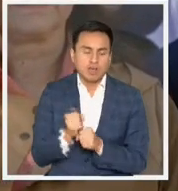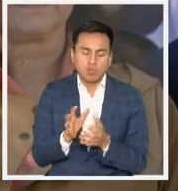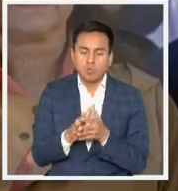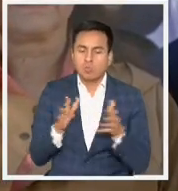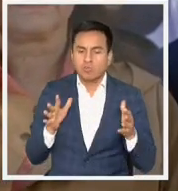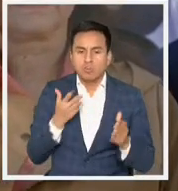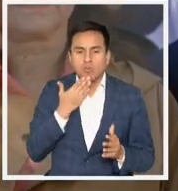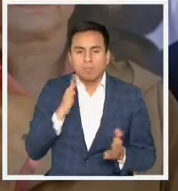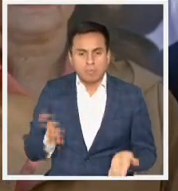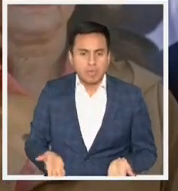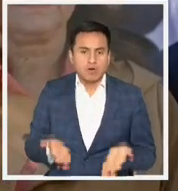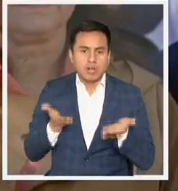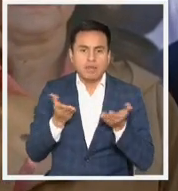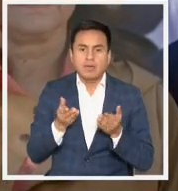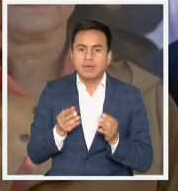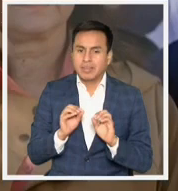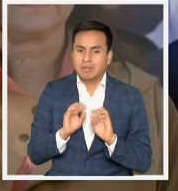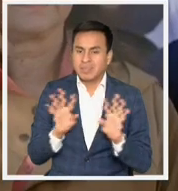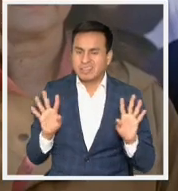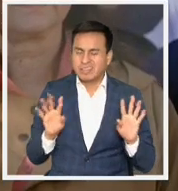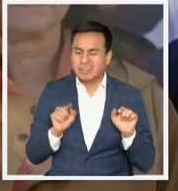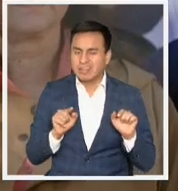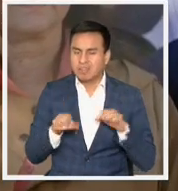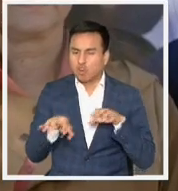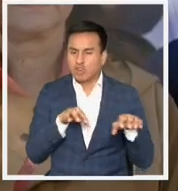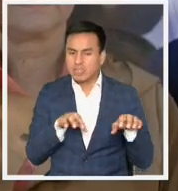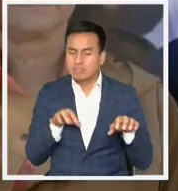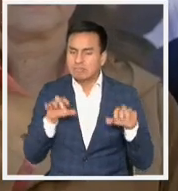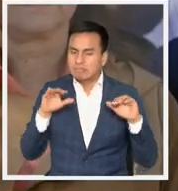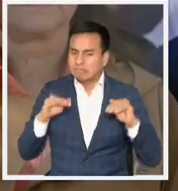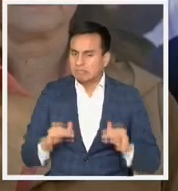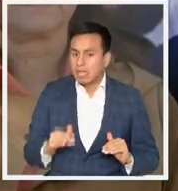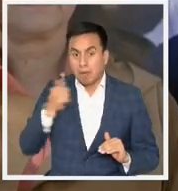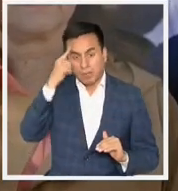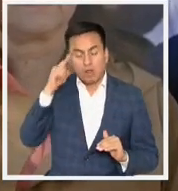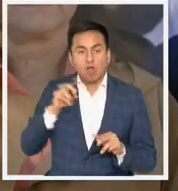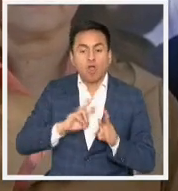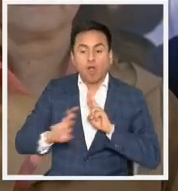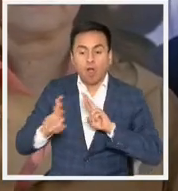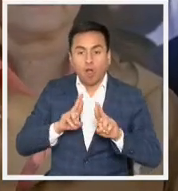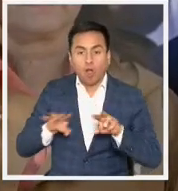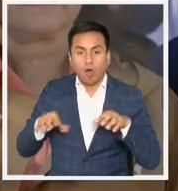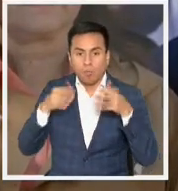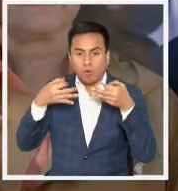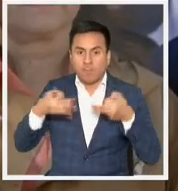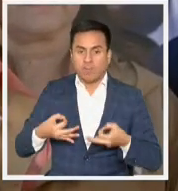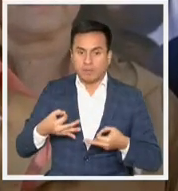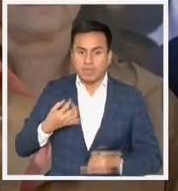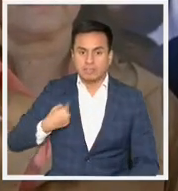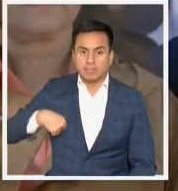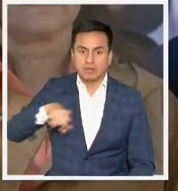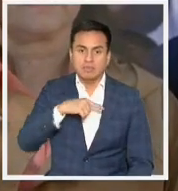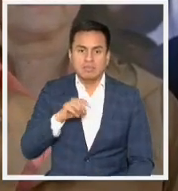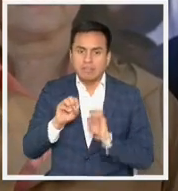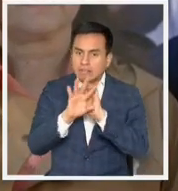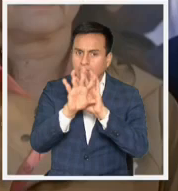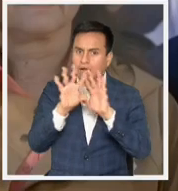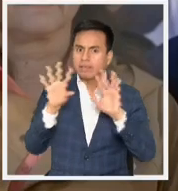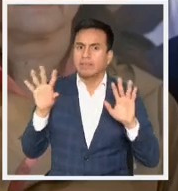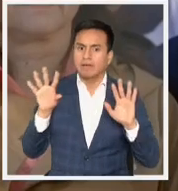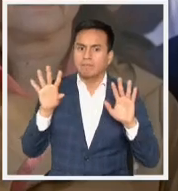por mejorar. Evidentemente este tipo de cosas la empañan, pero el cómo reaccionemos con firmeza, con